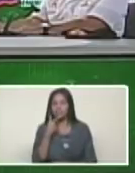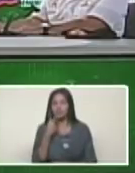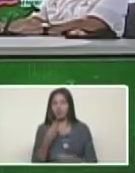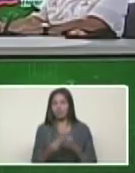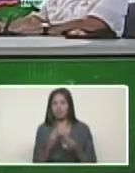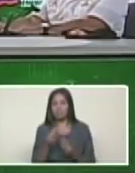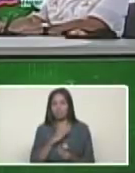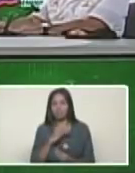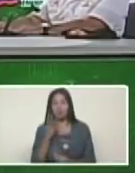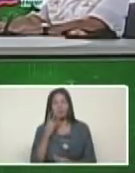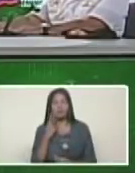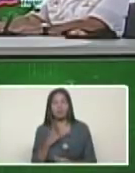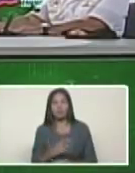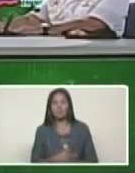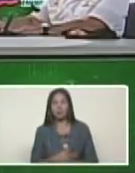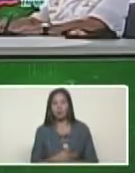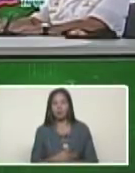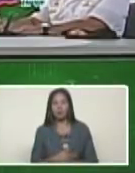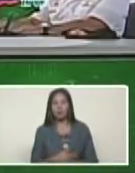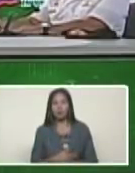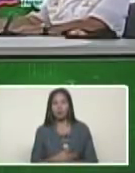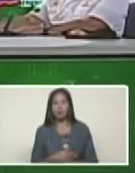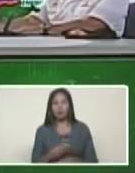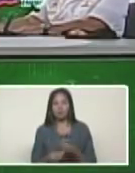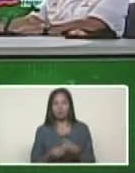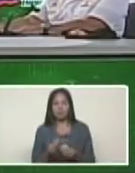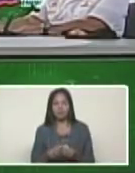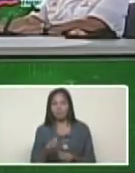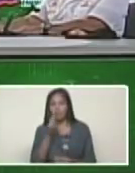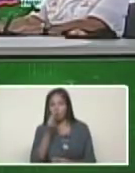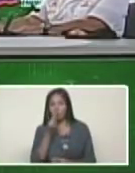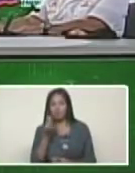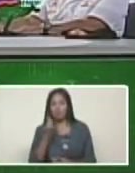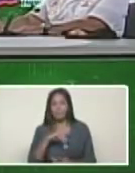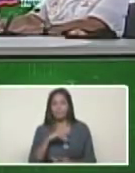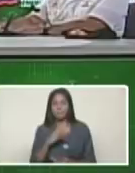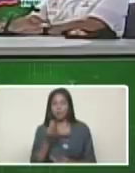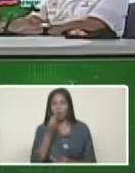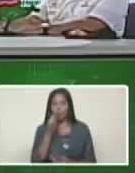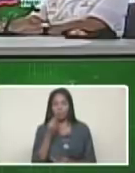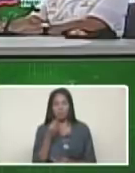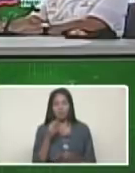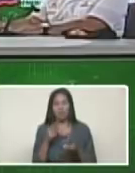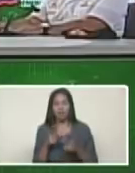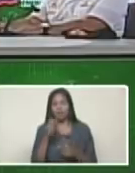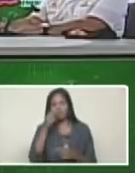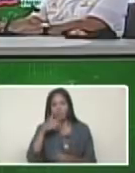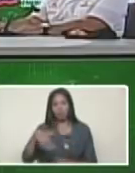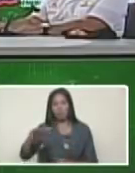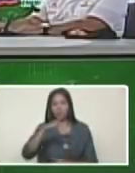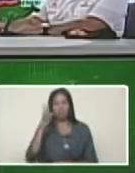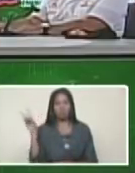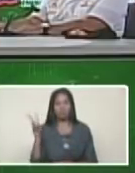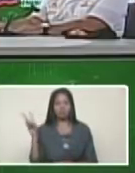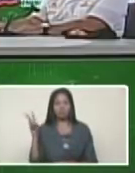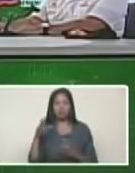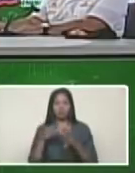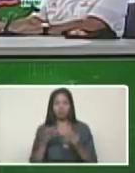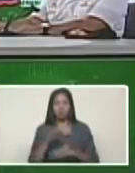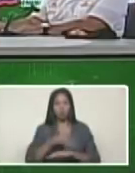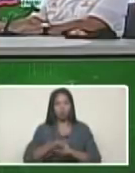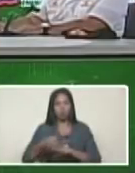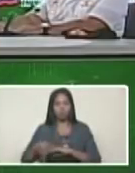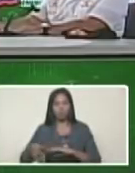es producir alimento para el resto del pueblo de Venezuela en todos los